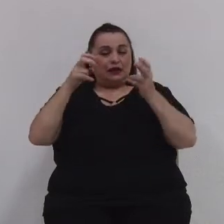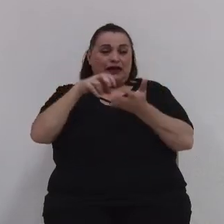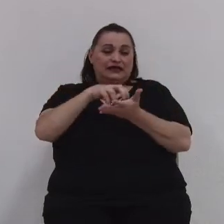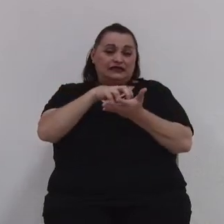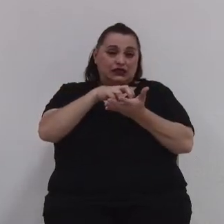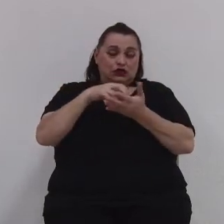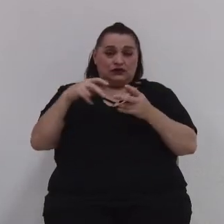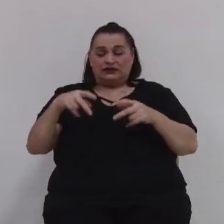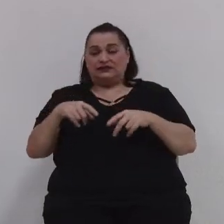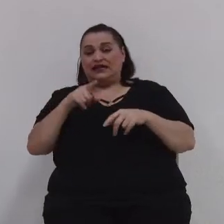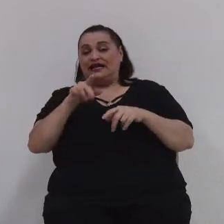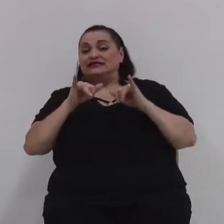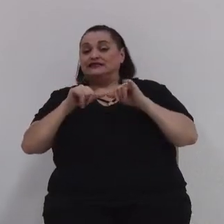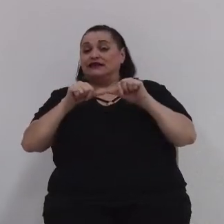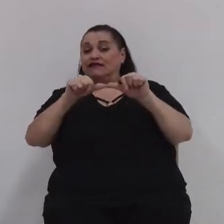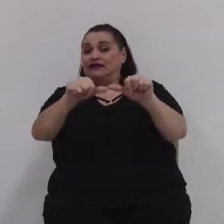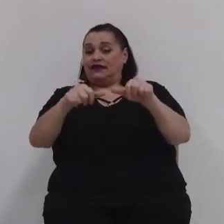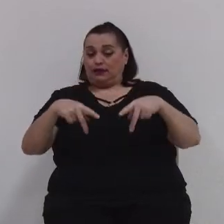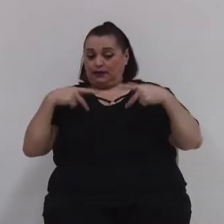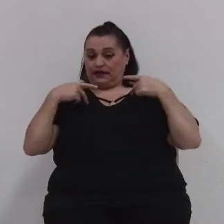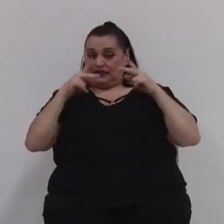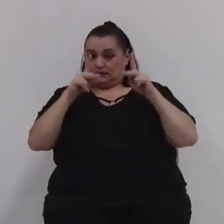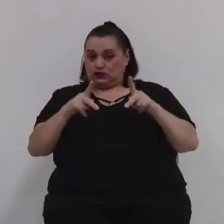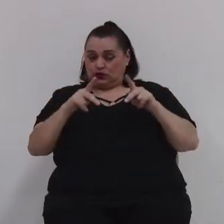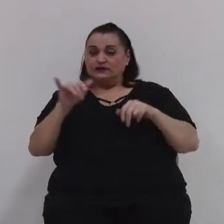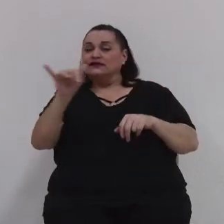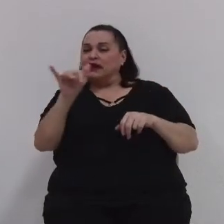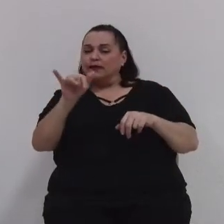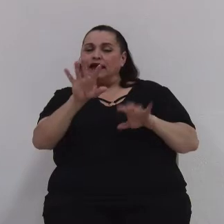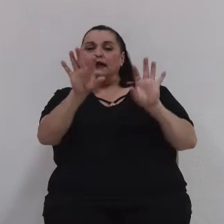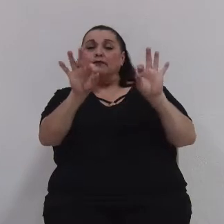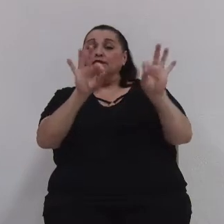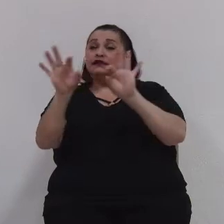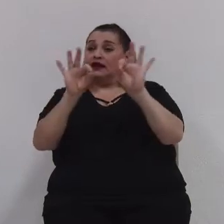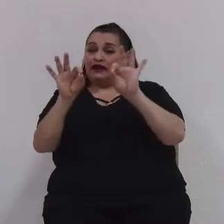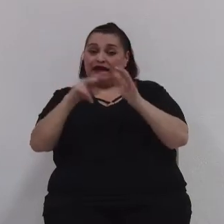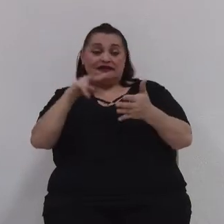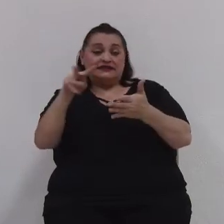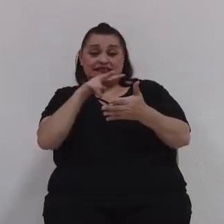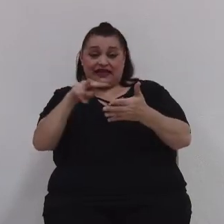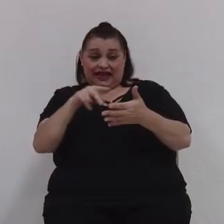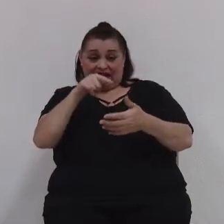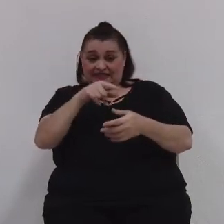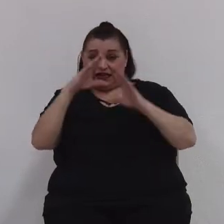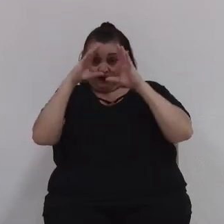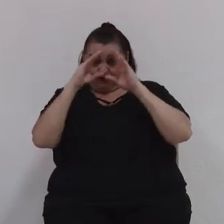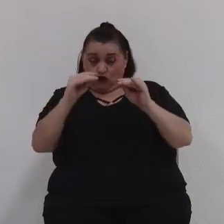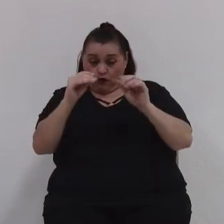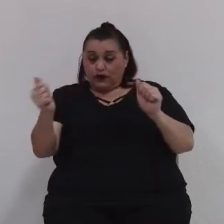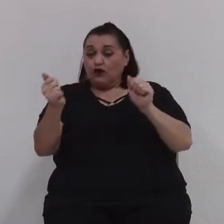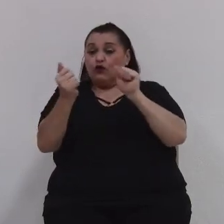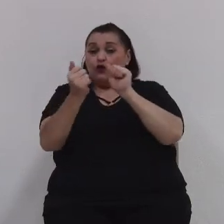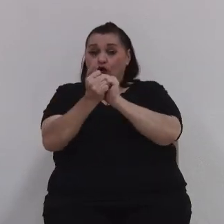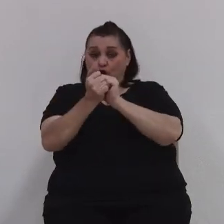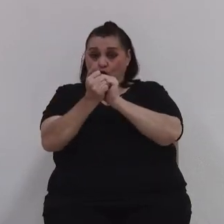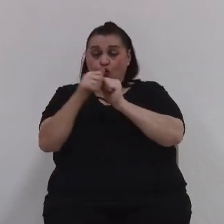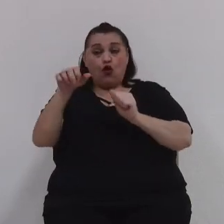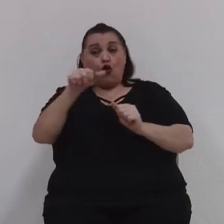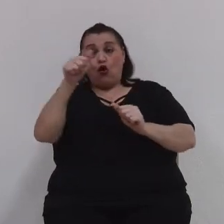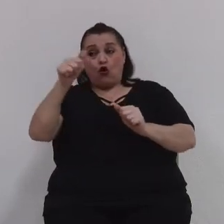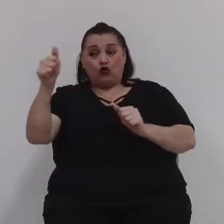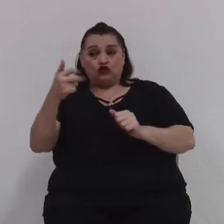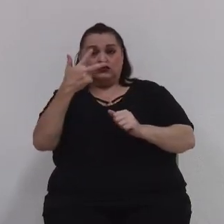de las personas, sino que también haría una invitación a que se lea este informe en conjunto con otros